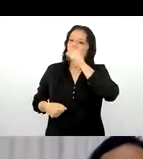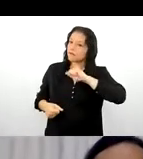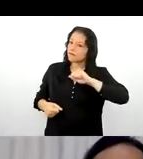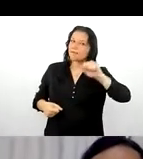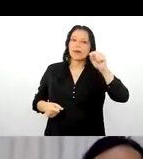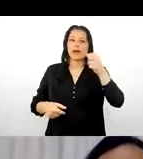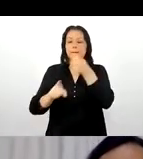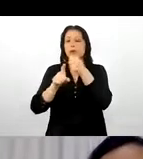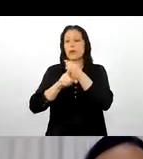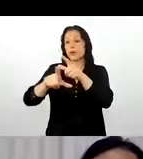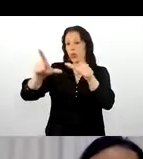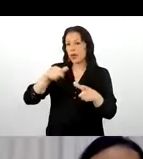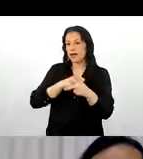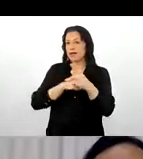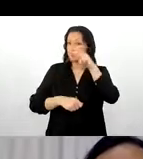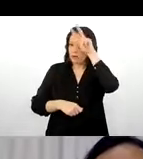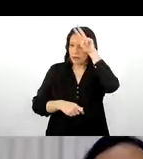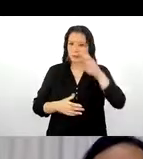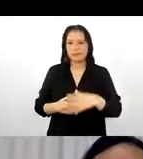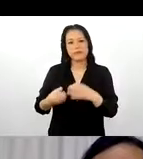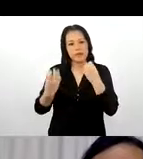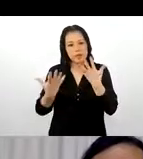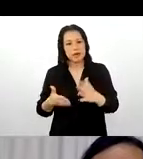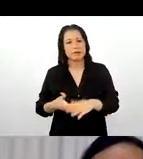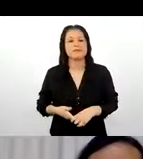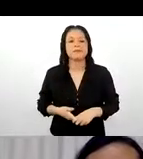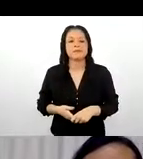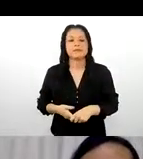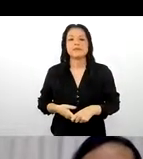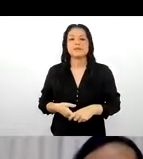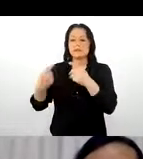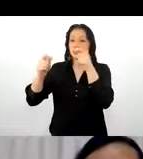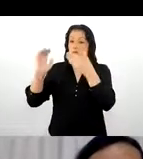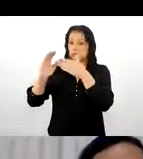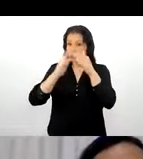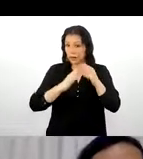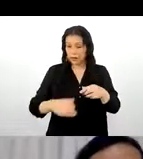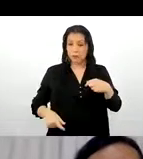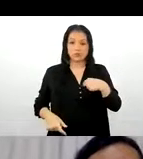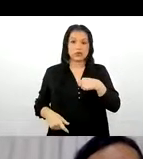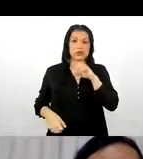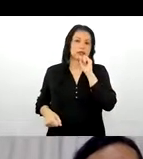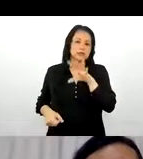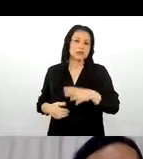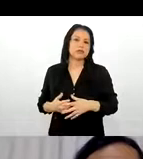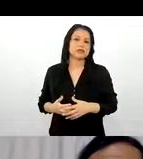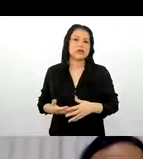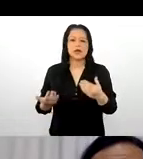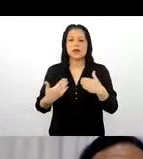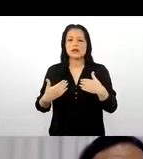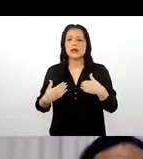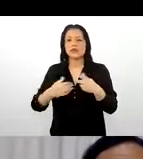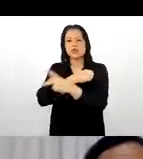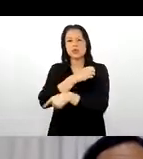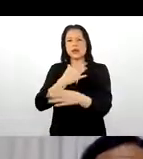nuestro territorio, ¿no? Y bueno, para el turismo comunitario, como nosotros mencionamos, ¿no? Tenemos un país lleno de